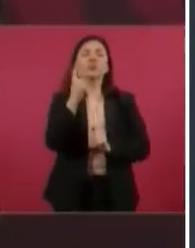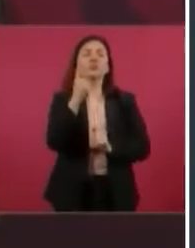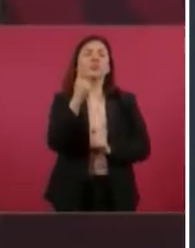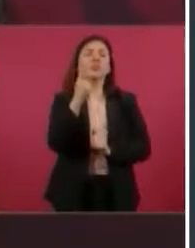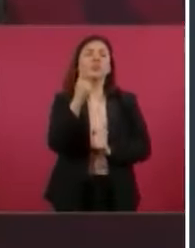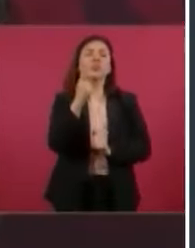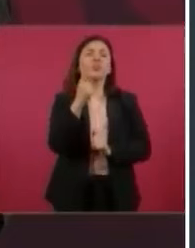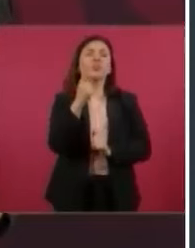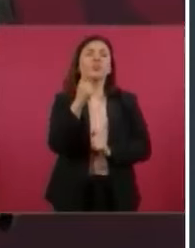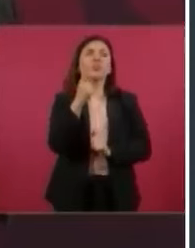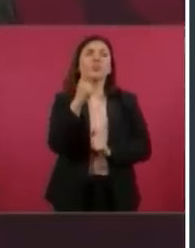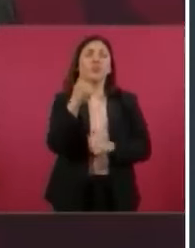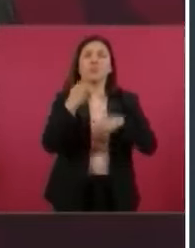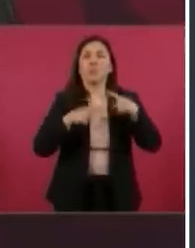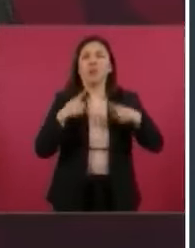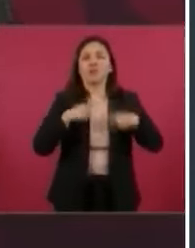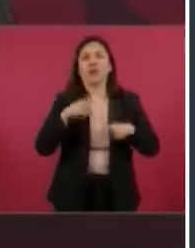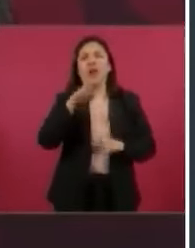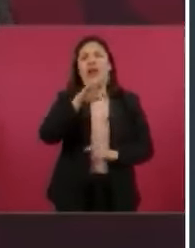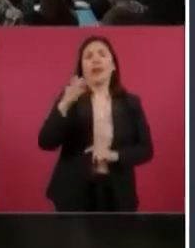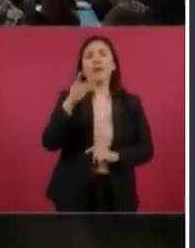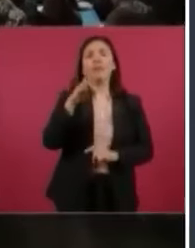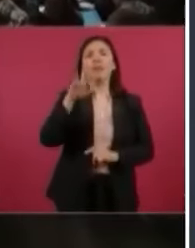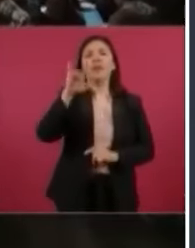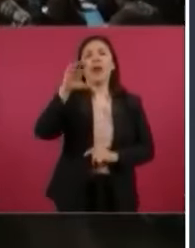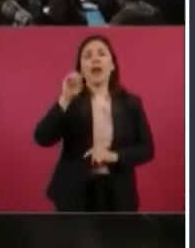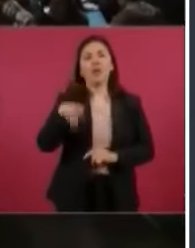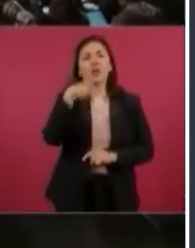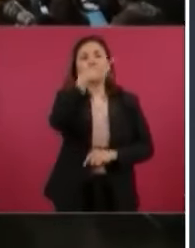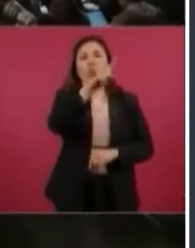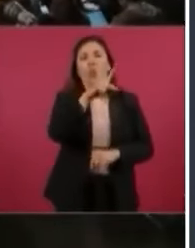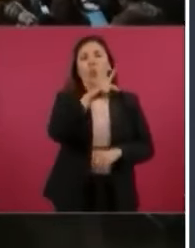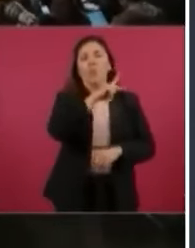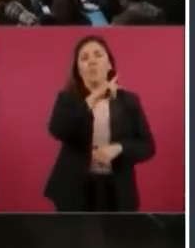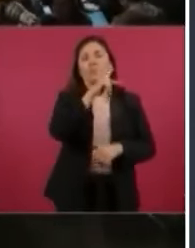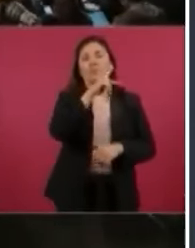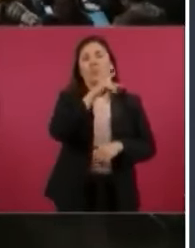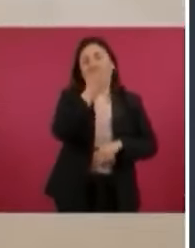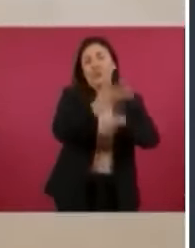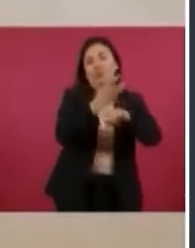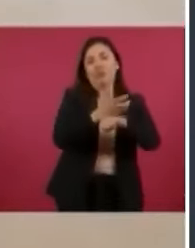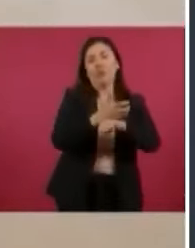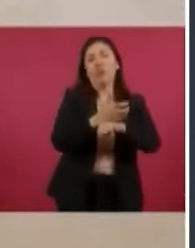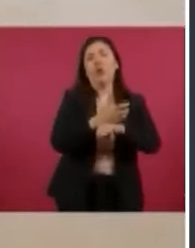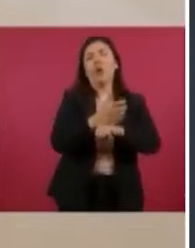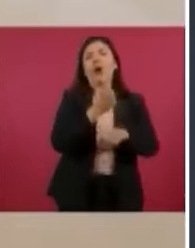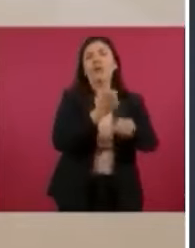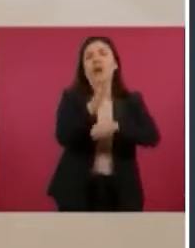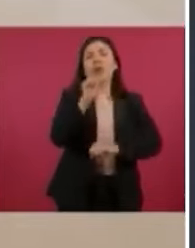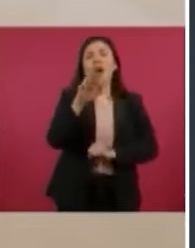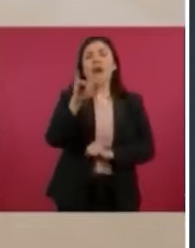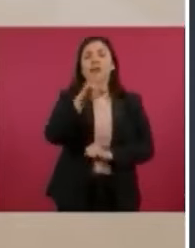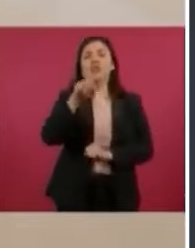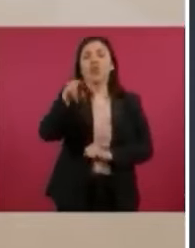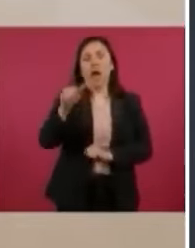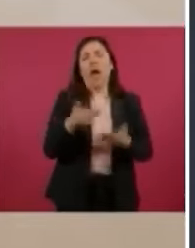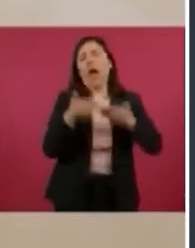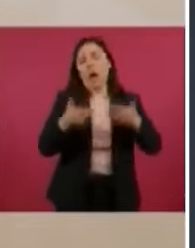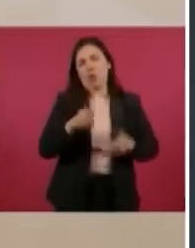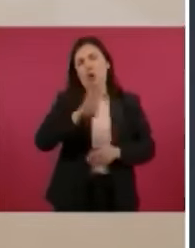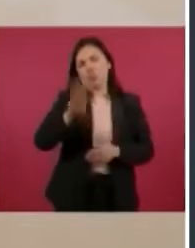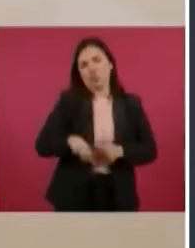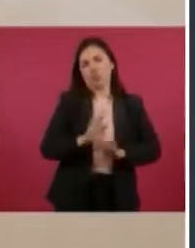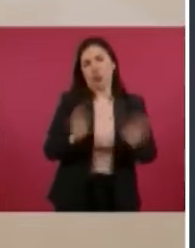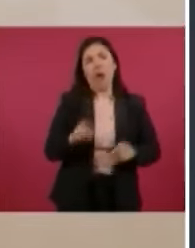exigiera al presidente de México que me pida disculpas el gobierno porque ruis gily me insultó no viene al